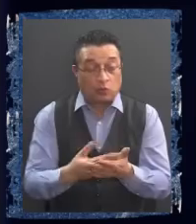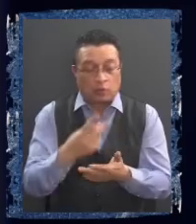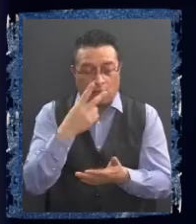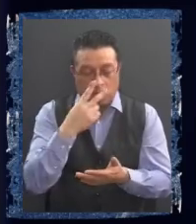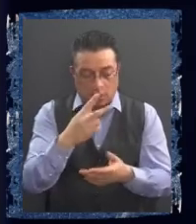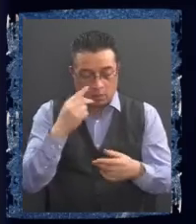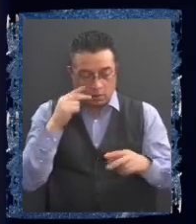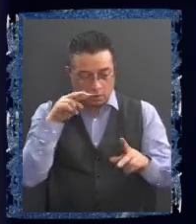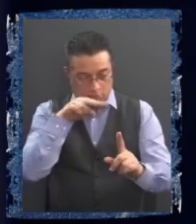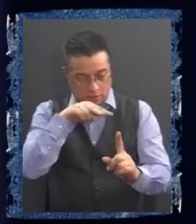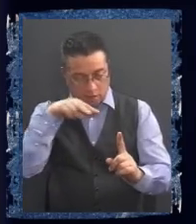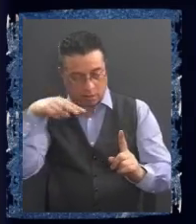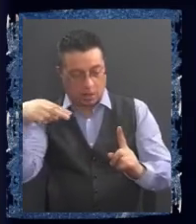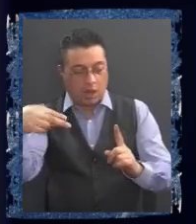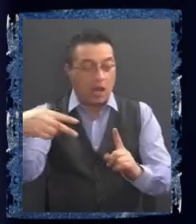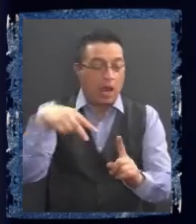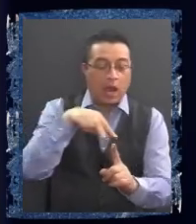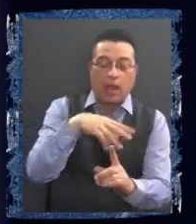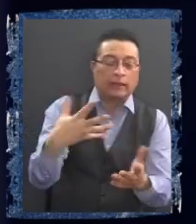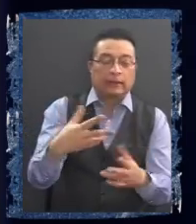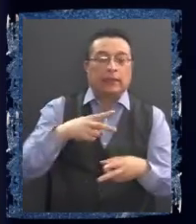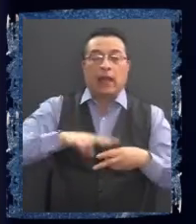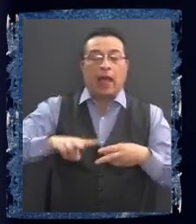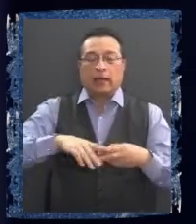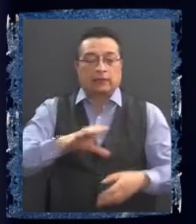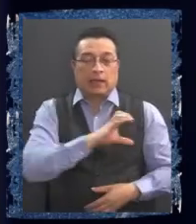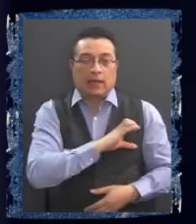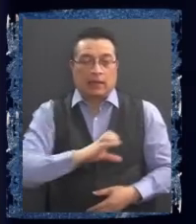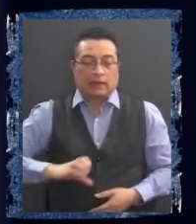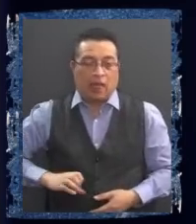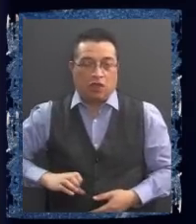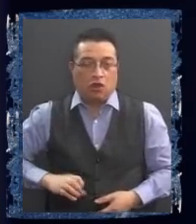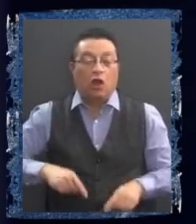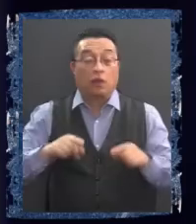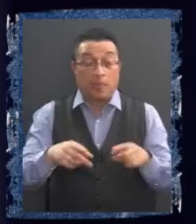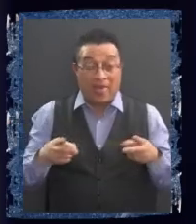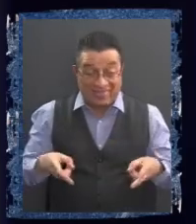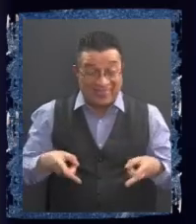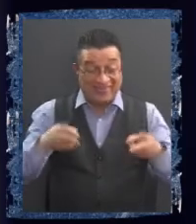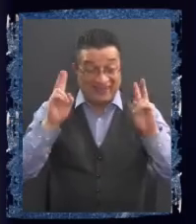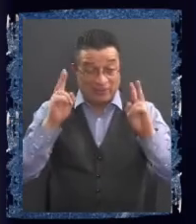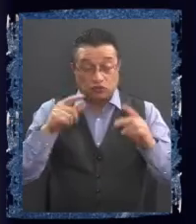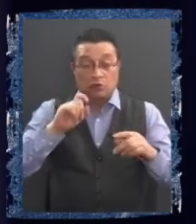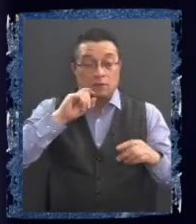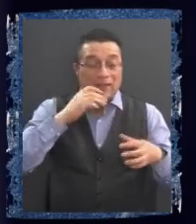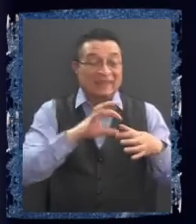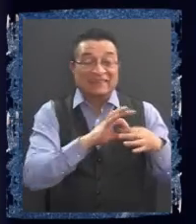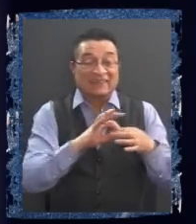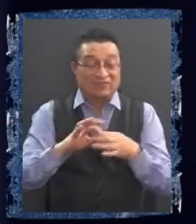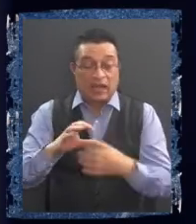de cuál es el rol del Estado. Cuando decimos que algo es un derecho, eso lo que significa es que el Estado